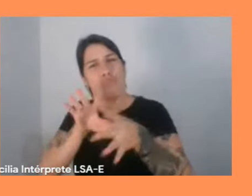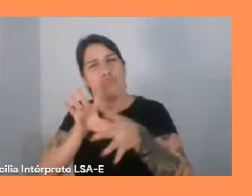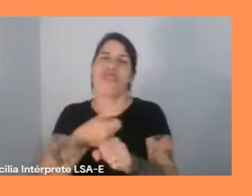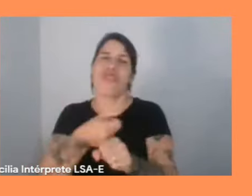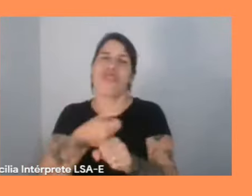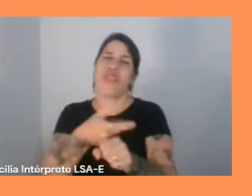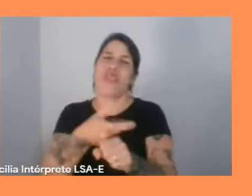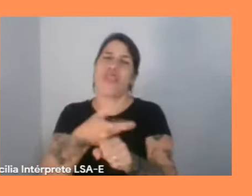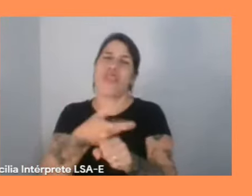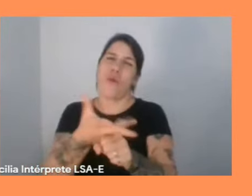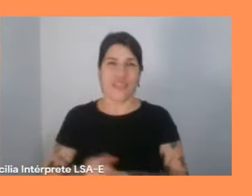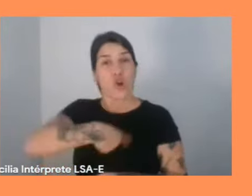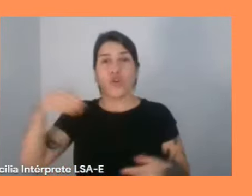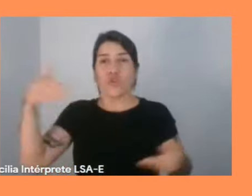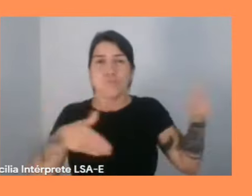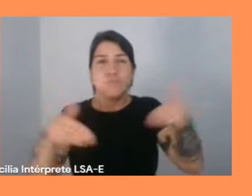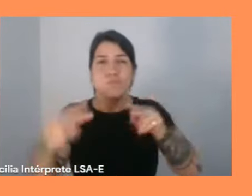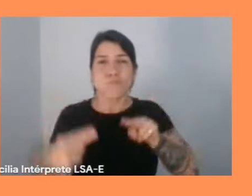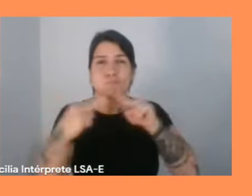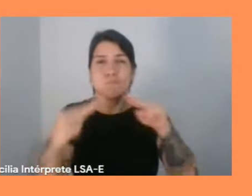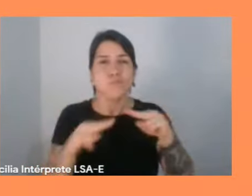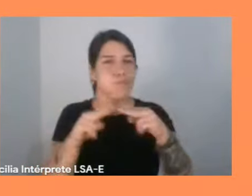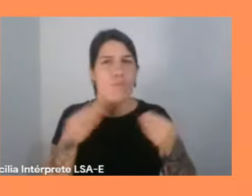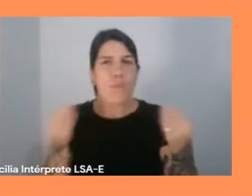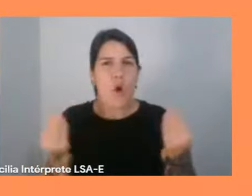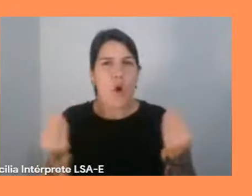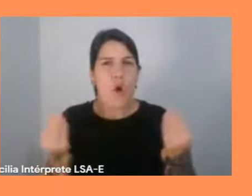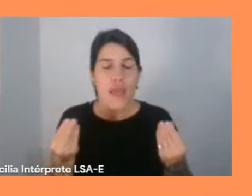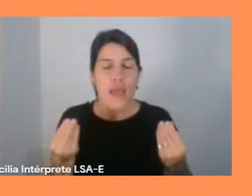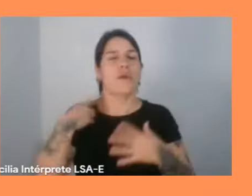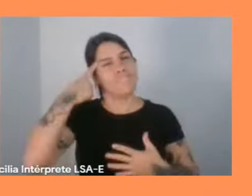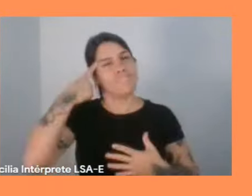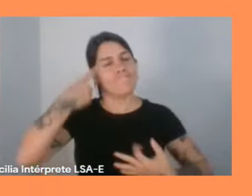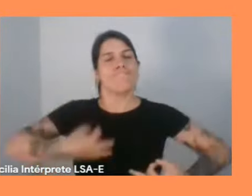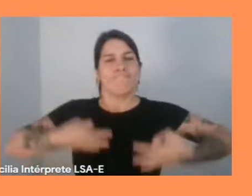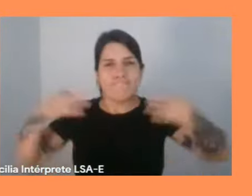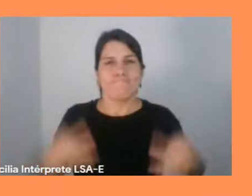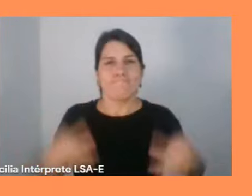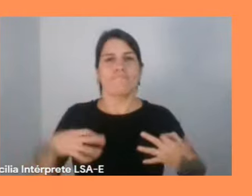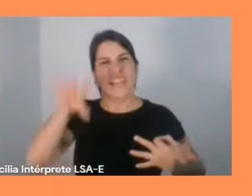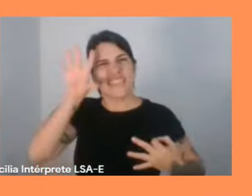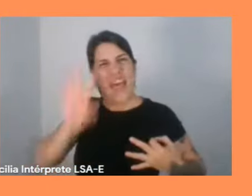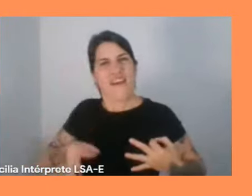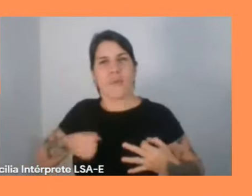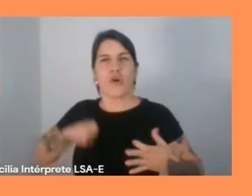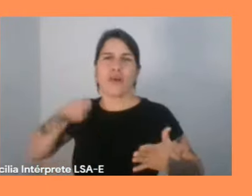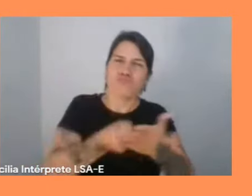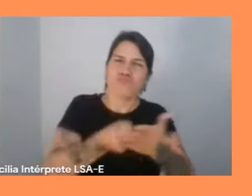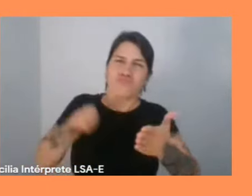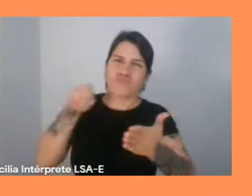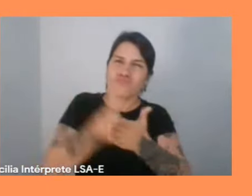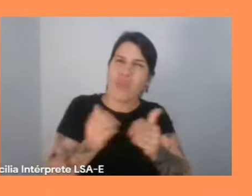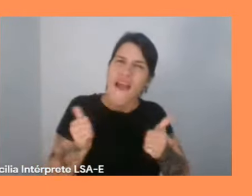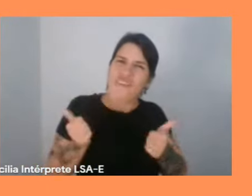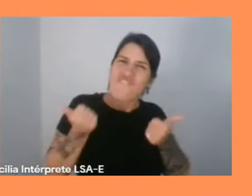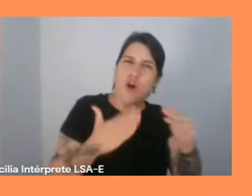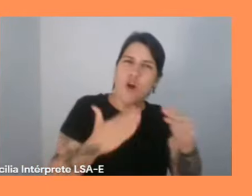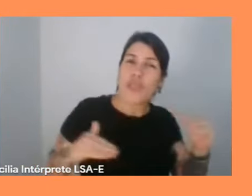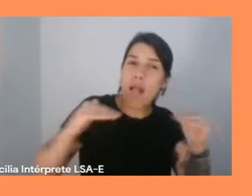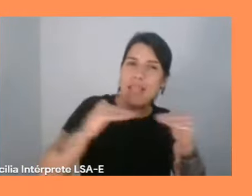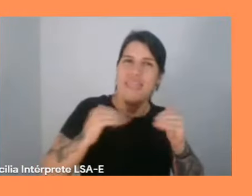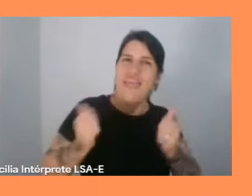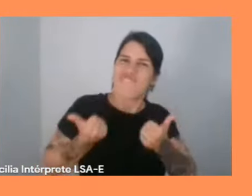social, luchar por la igualdad, es un sinónimo también de luchar por la ESI. Es una mejora de vida para todas